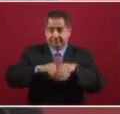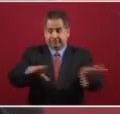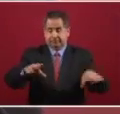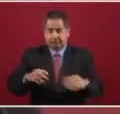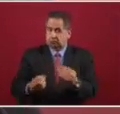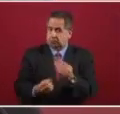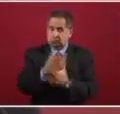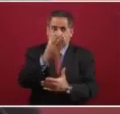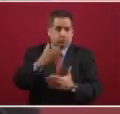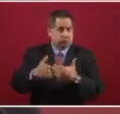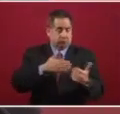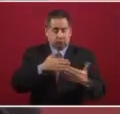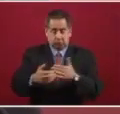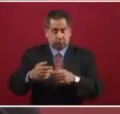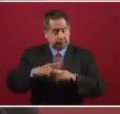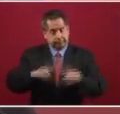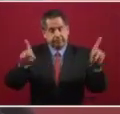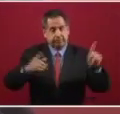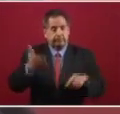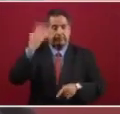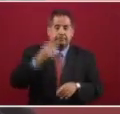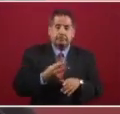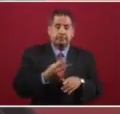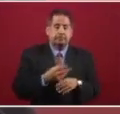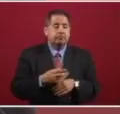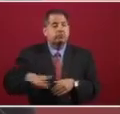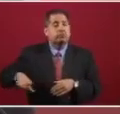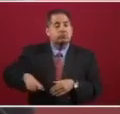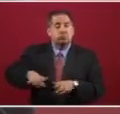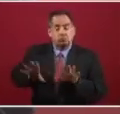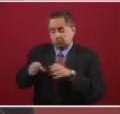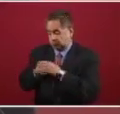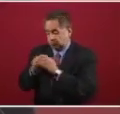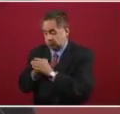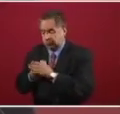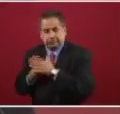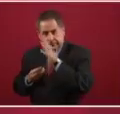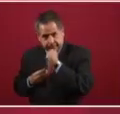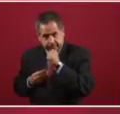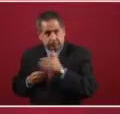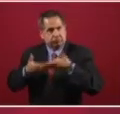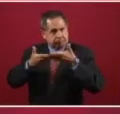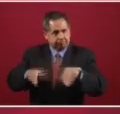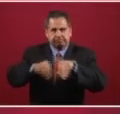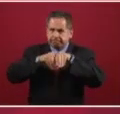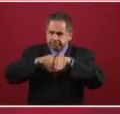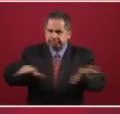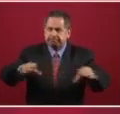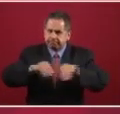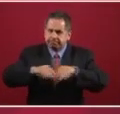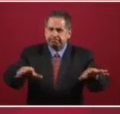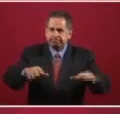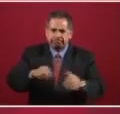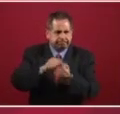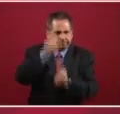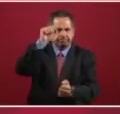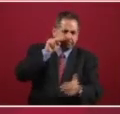tiempos, ya la vida pública es cada vez más pública y así va a ser.